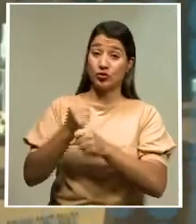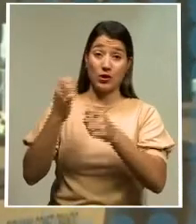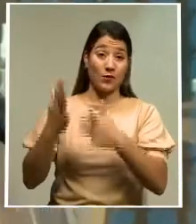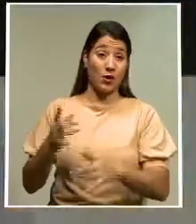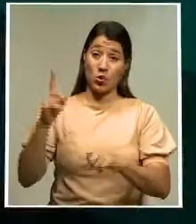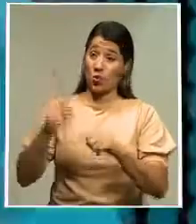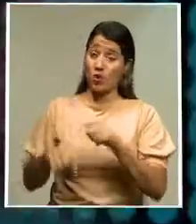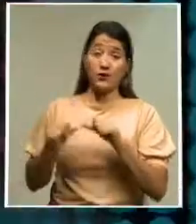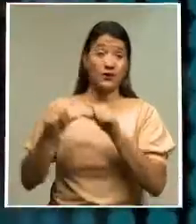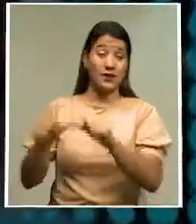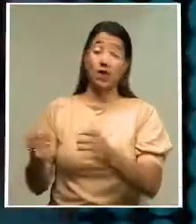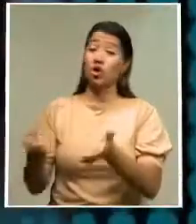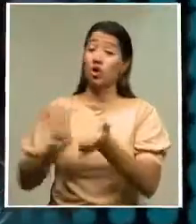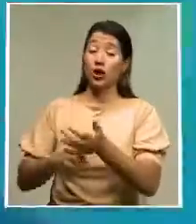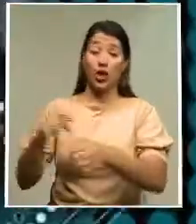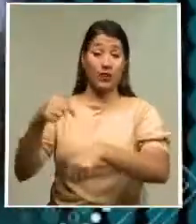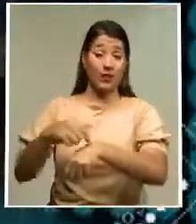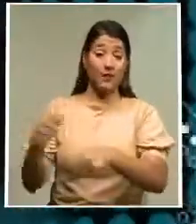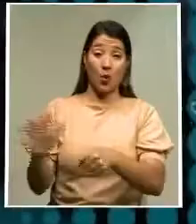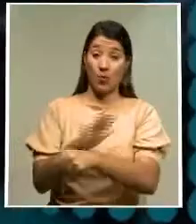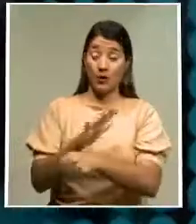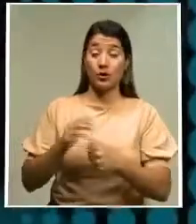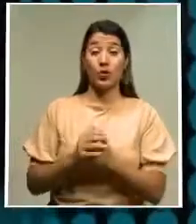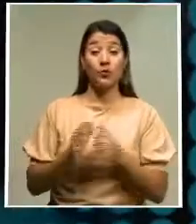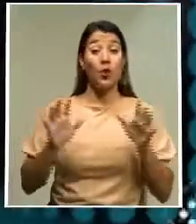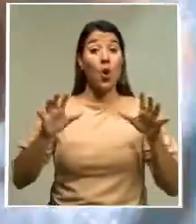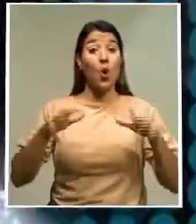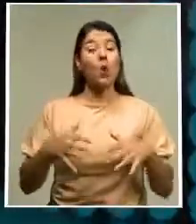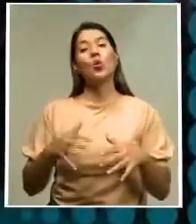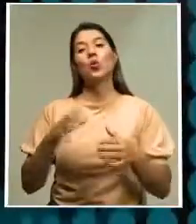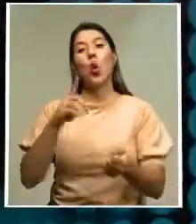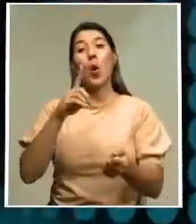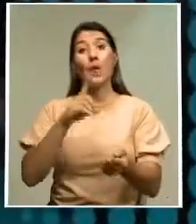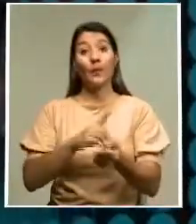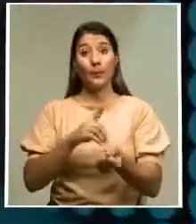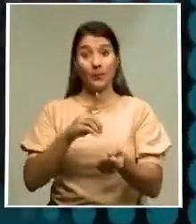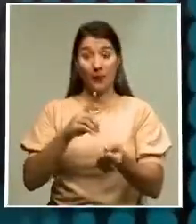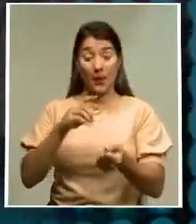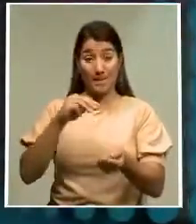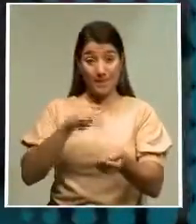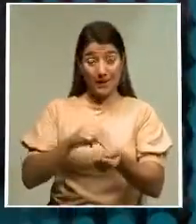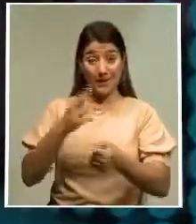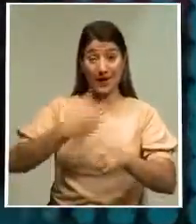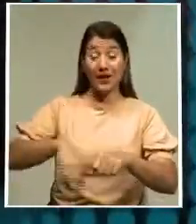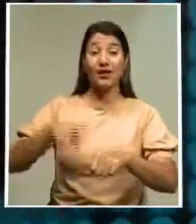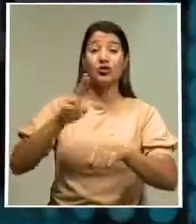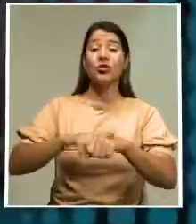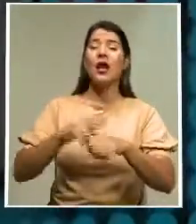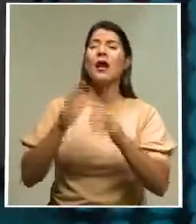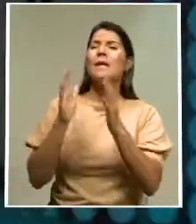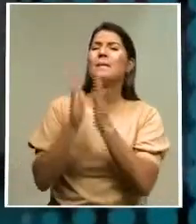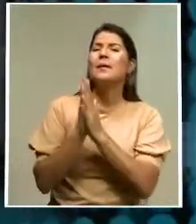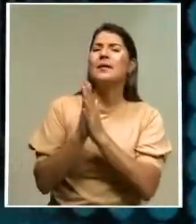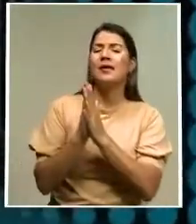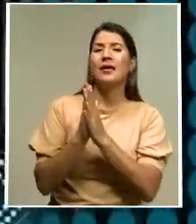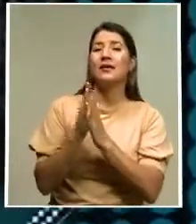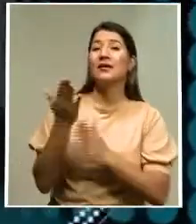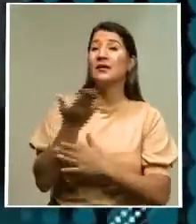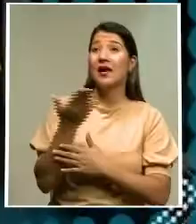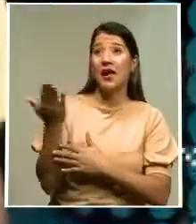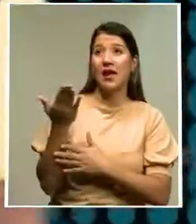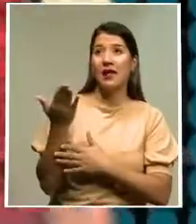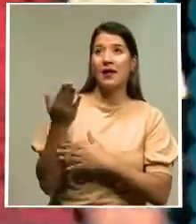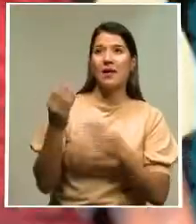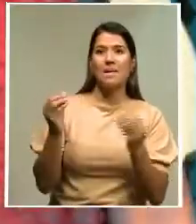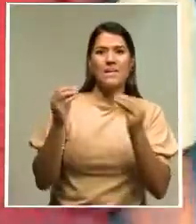completo. La Unión Médica Nacional está solicitando al gobierno que aplique medidas inmediatas de contención para evitar mayores tasas de contagio